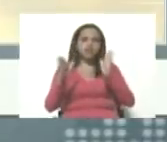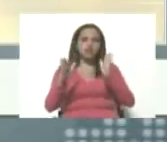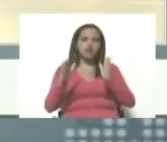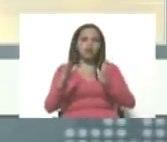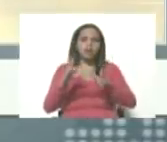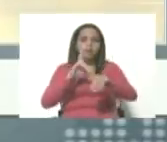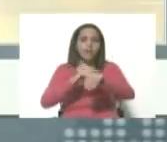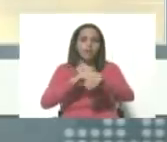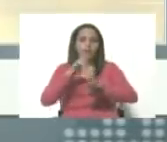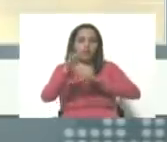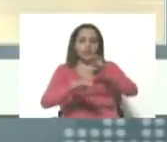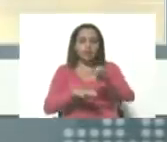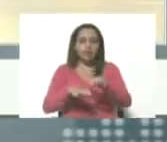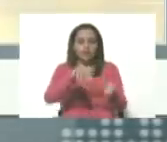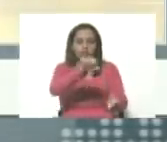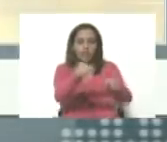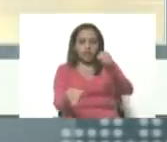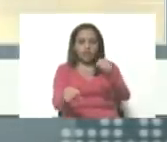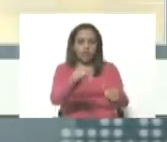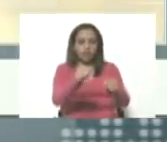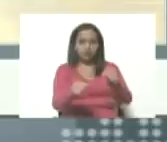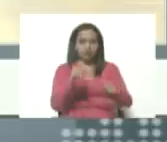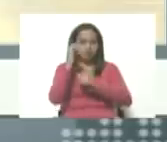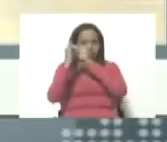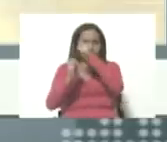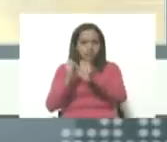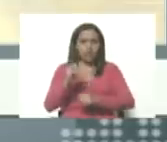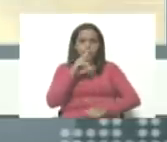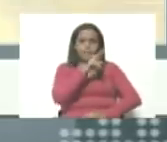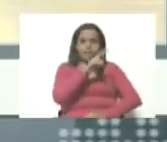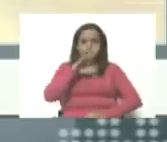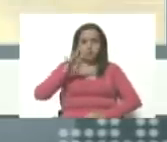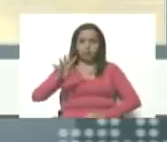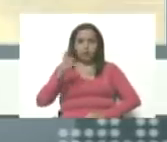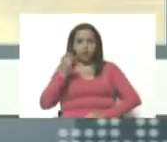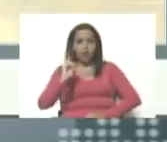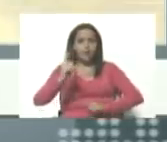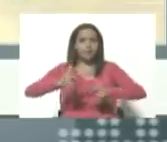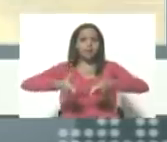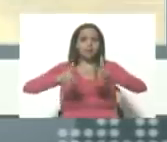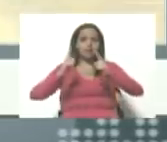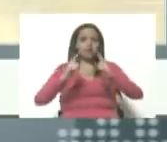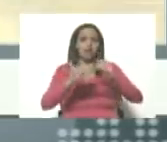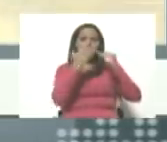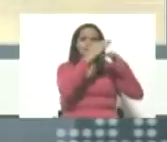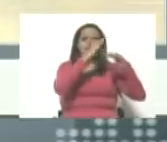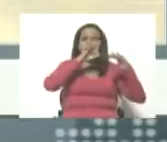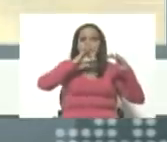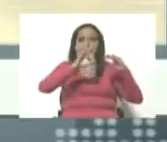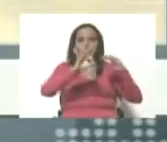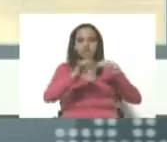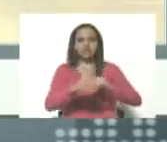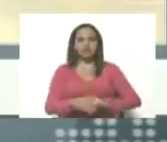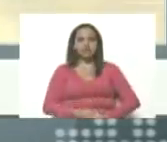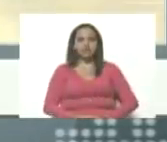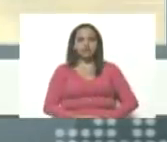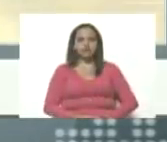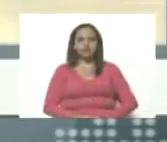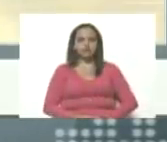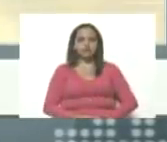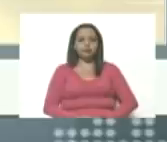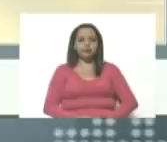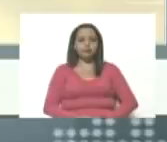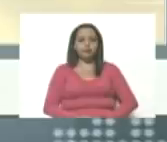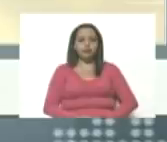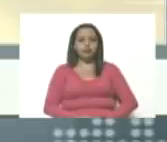veterinaria y autocine. Son los 24 sectores de la economía que estarán presentes en